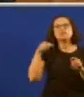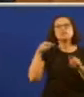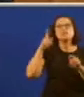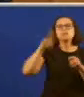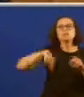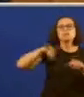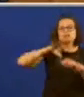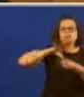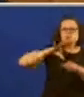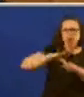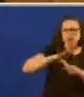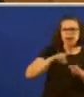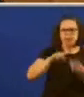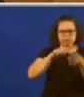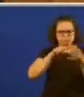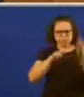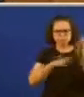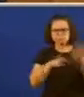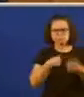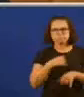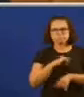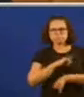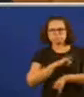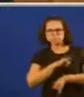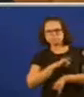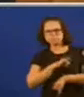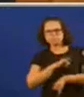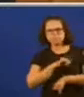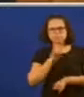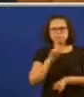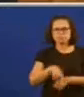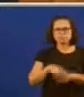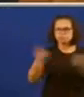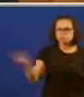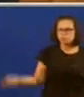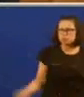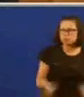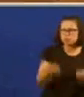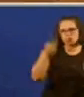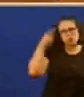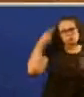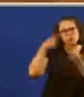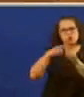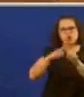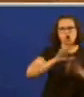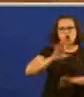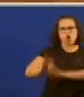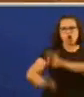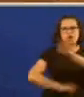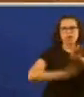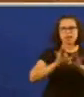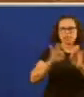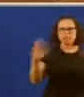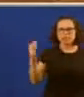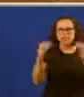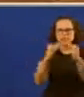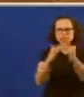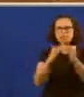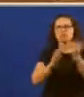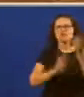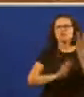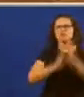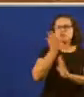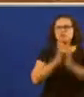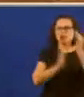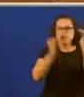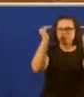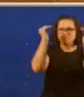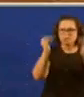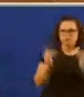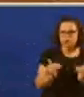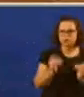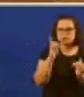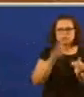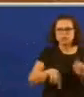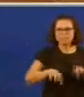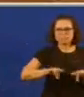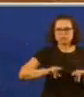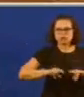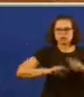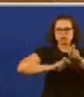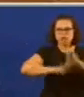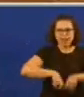Ainda estamos agardando. Iba a promover a ordenación forestal reducir os lumes e ampliar a base territorial das